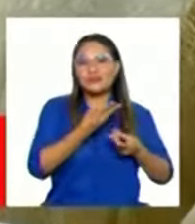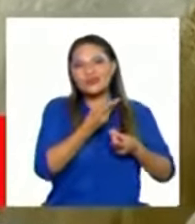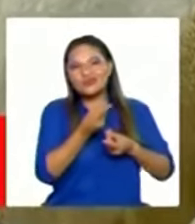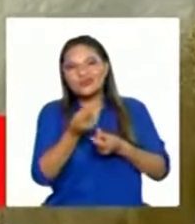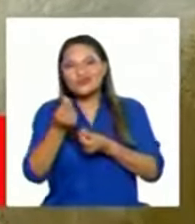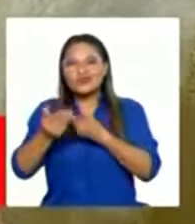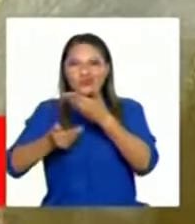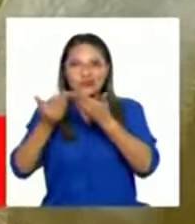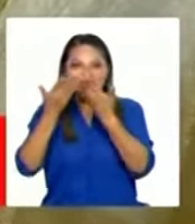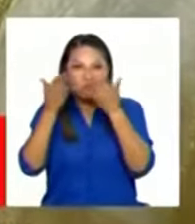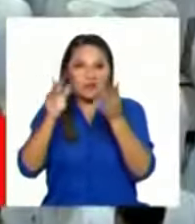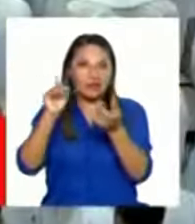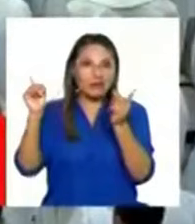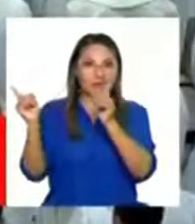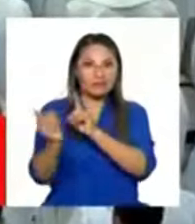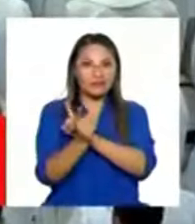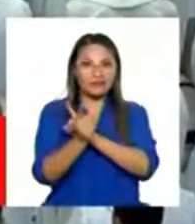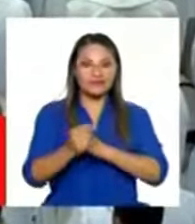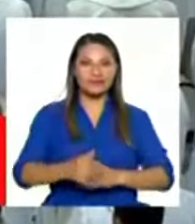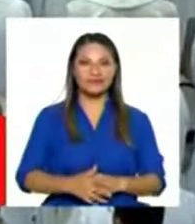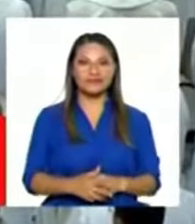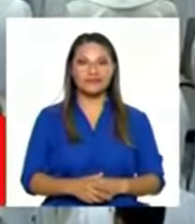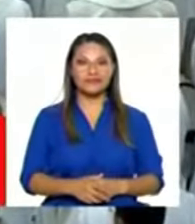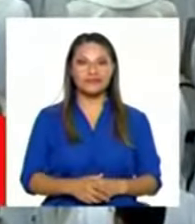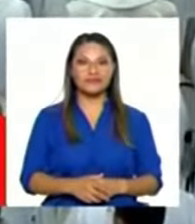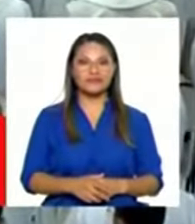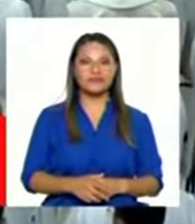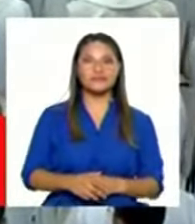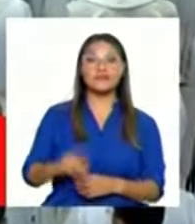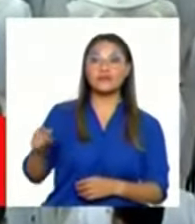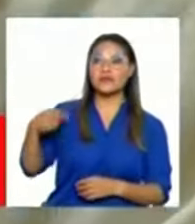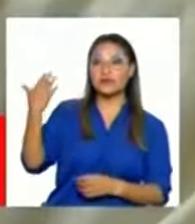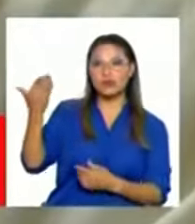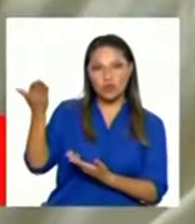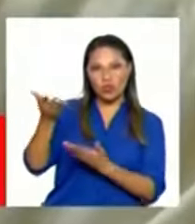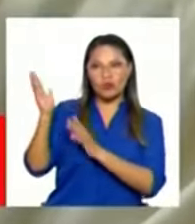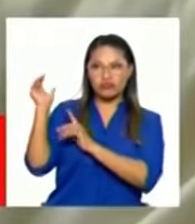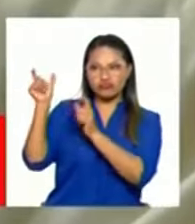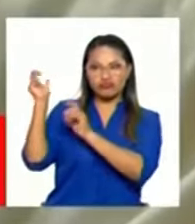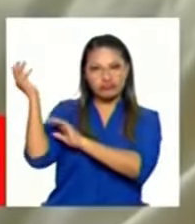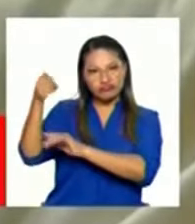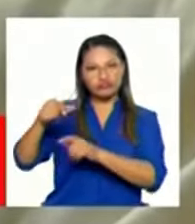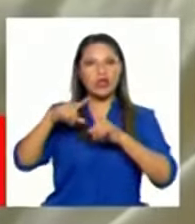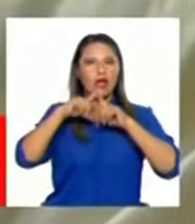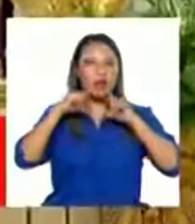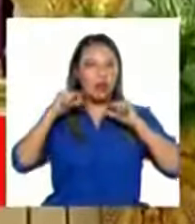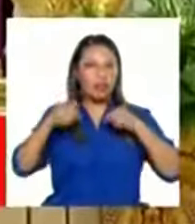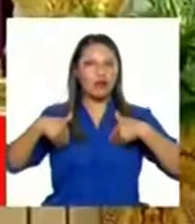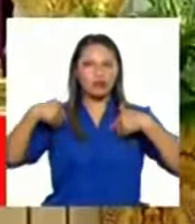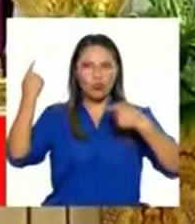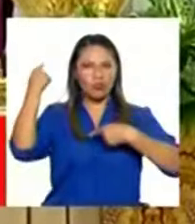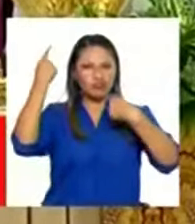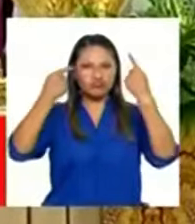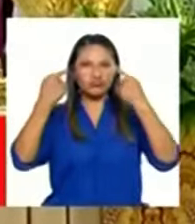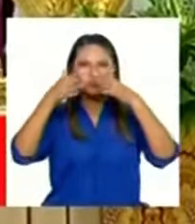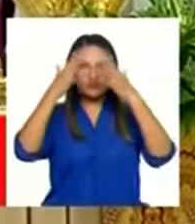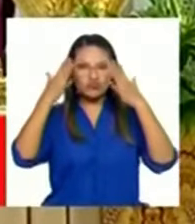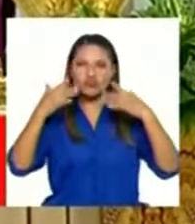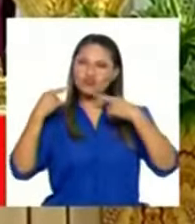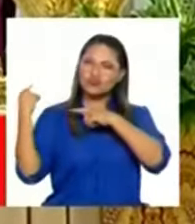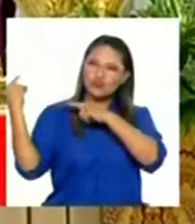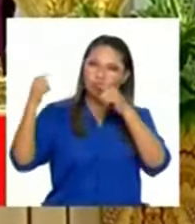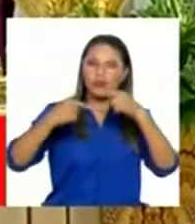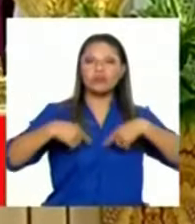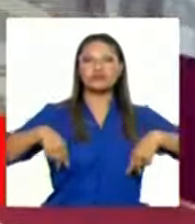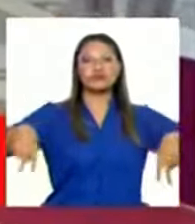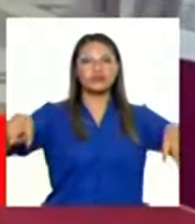dulzura. En la ceremonia, cardenales, obispos y sacerdotes renovaron sus promesas, en tanto el Papa bendijo